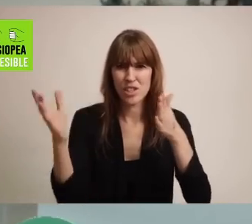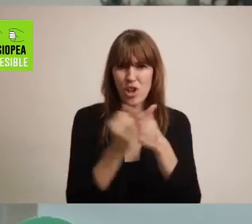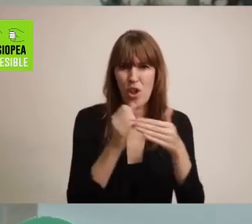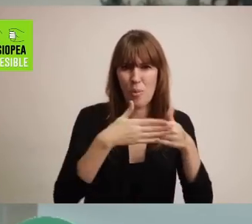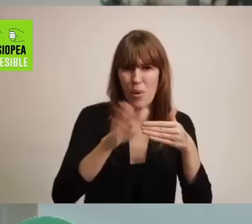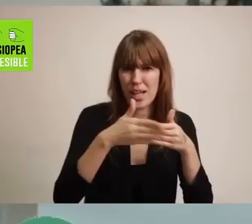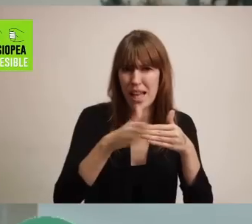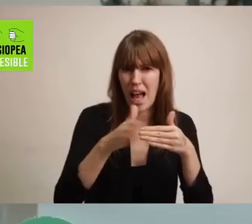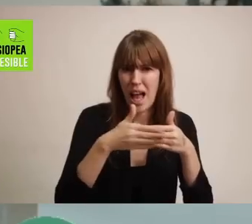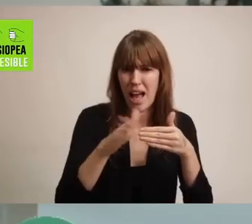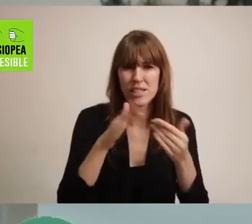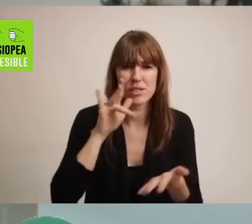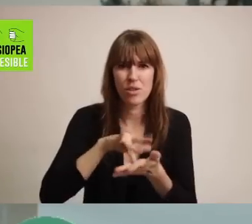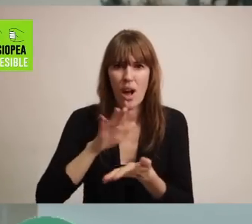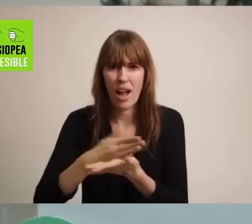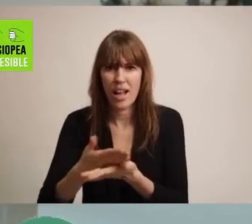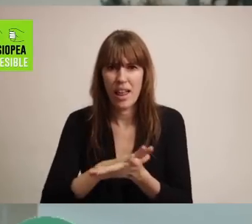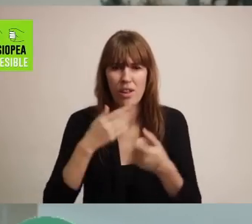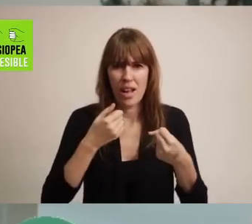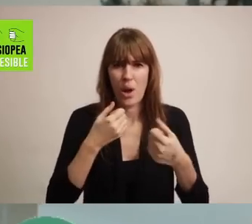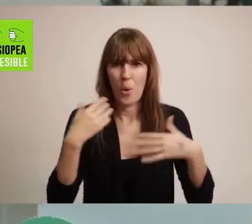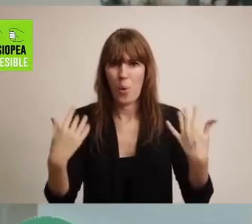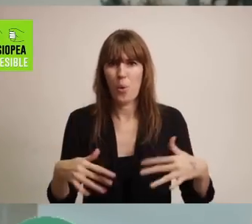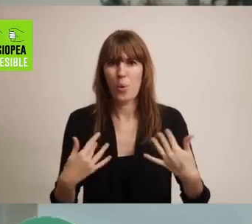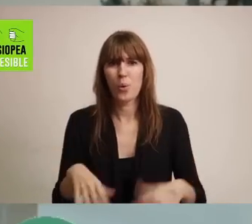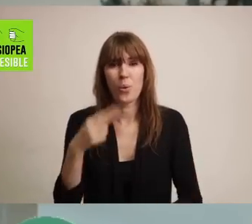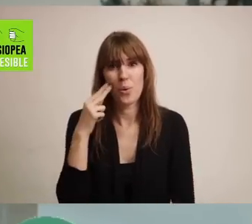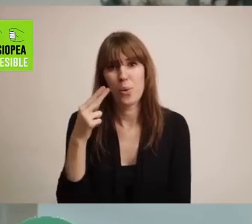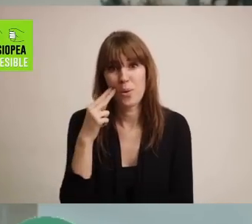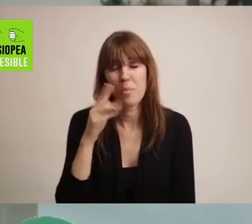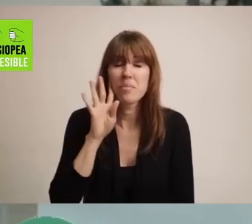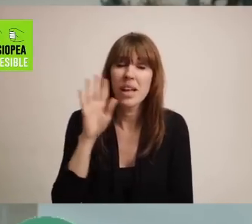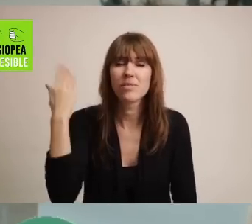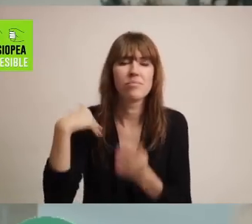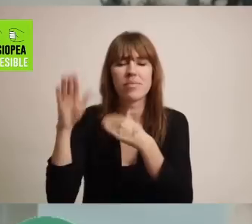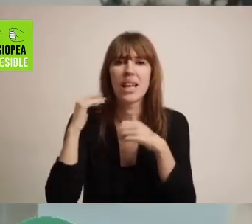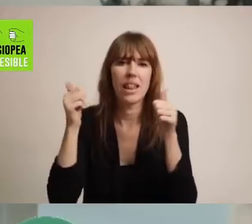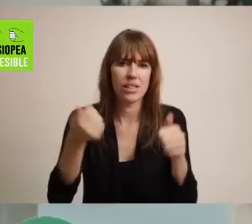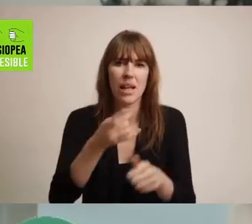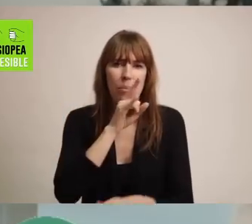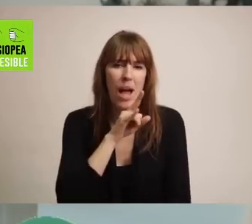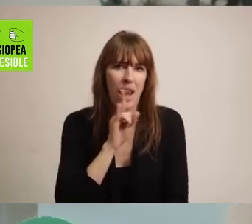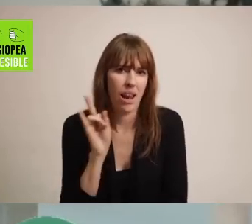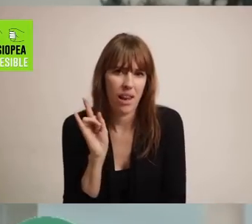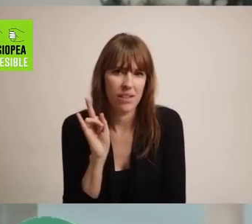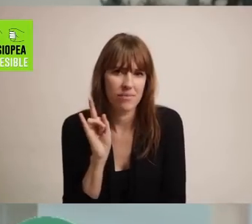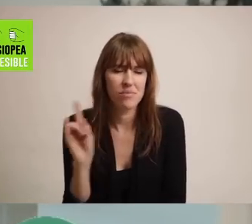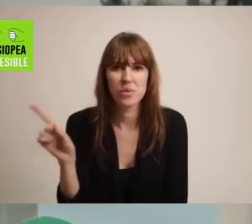canalizar la energía. Y dirán, no, es que le habían hecho mala iniciación. A ver, no,